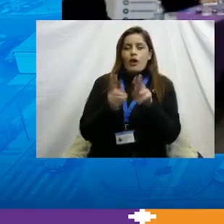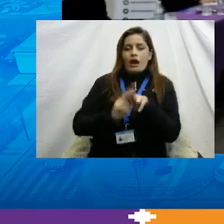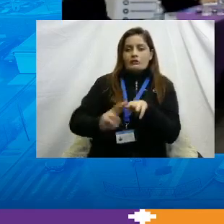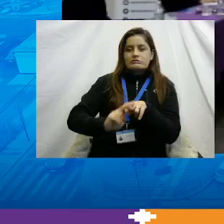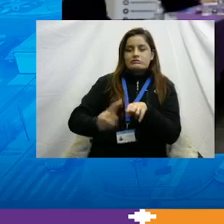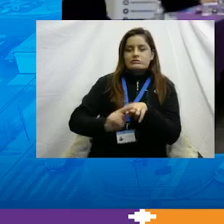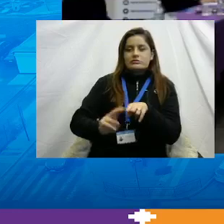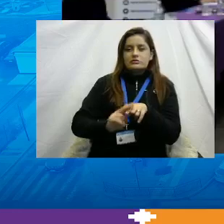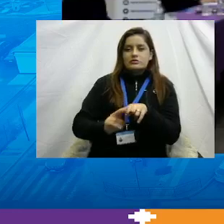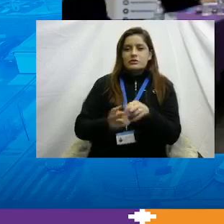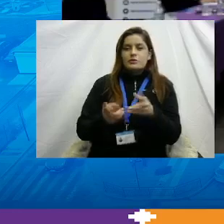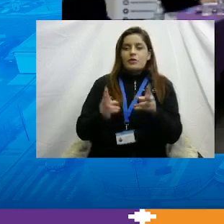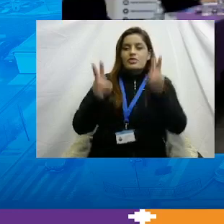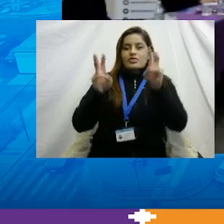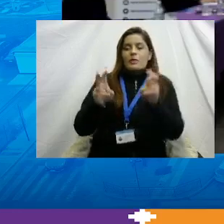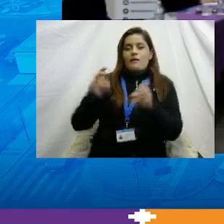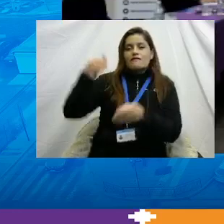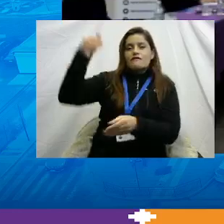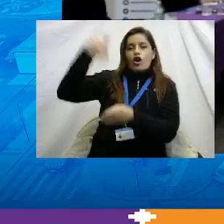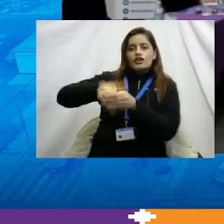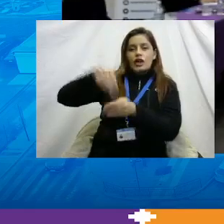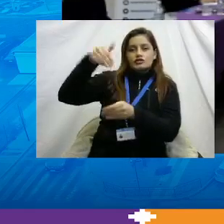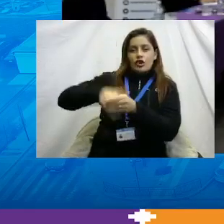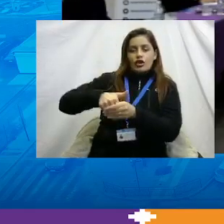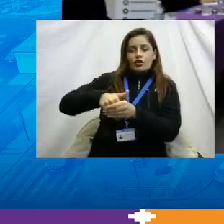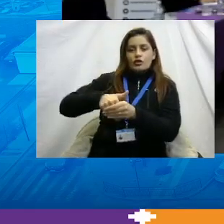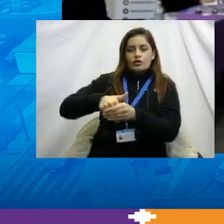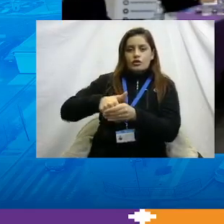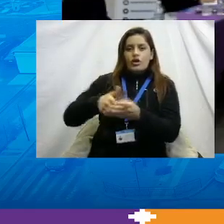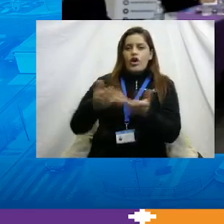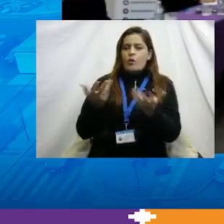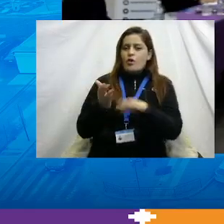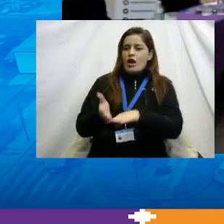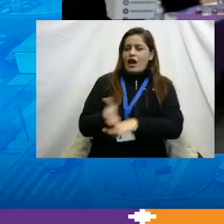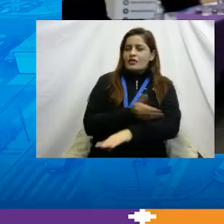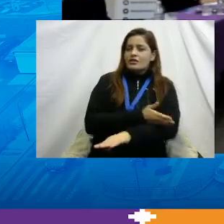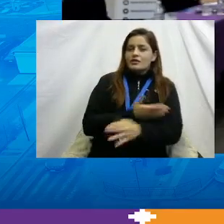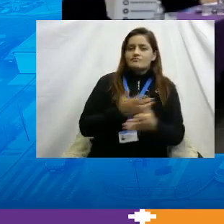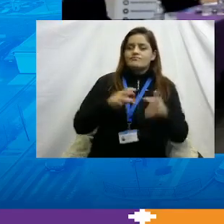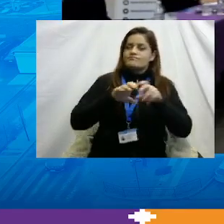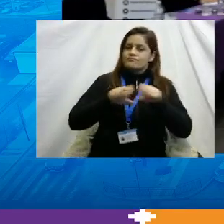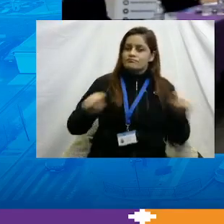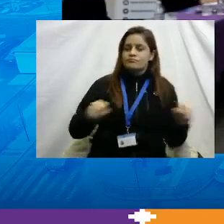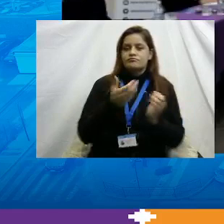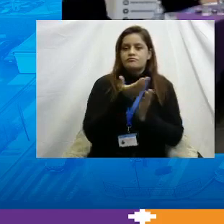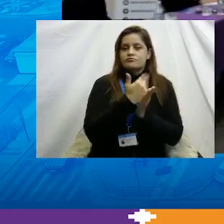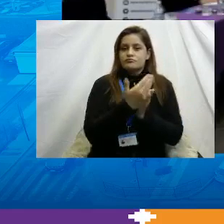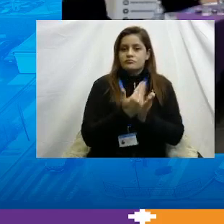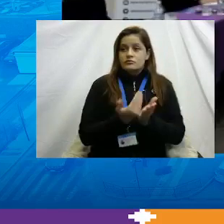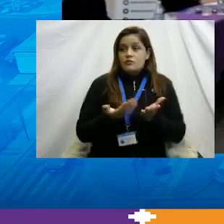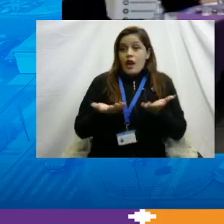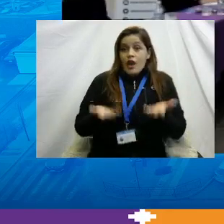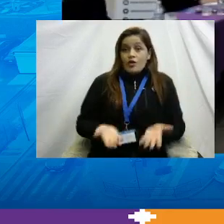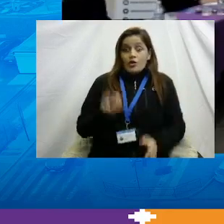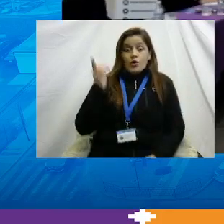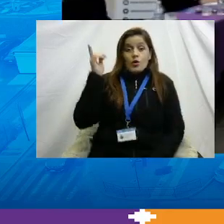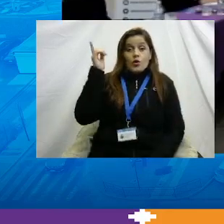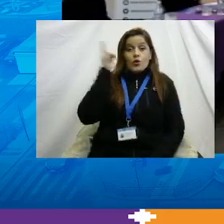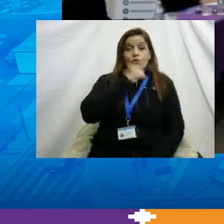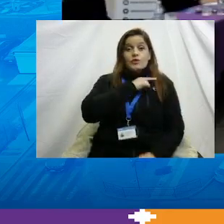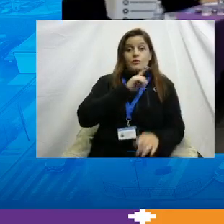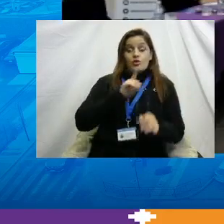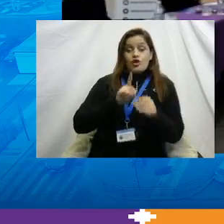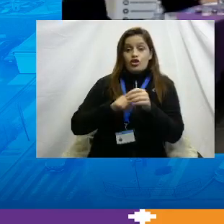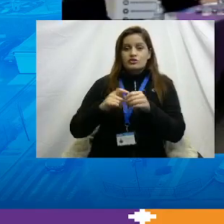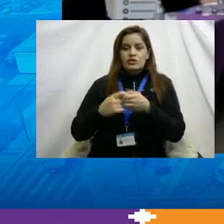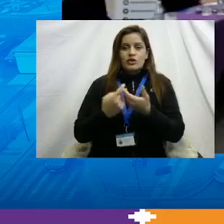las votaciones en el plebiscito, o sea, de poder anticiparnos a que este, yo creo que va a ser el último consejo que vamos a tener antes del plebiscito,